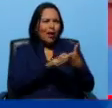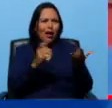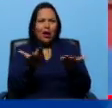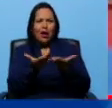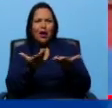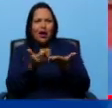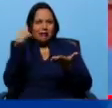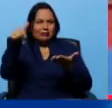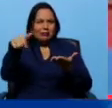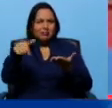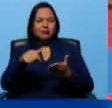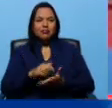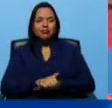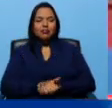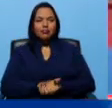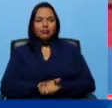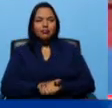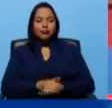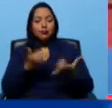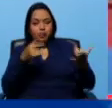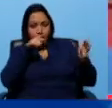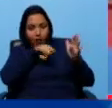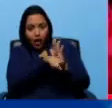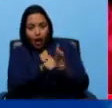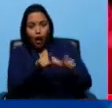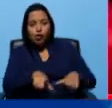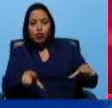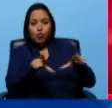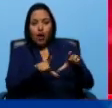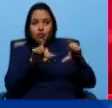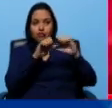estas instalaciones. Vamos a entrar a un salón de clase.